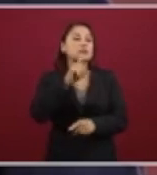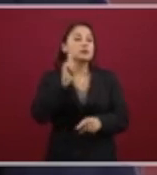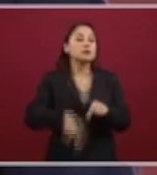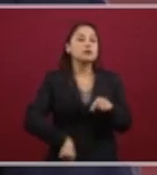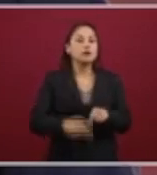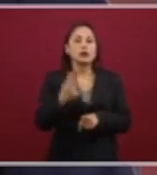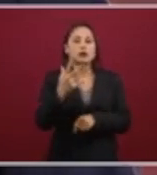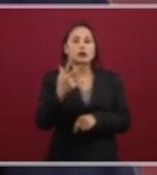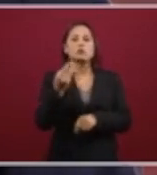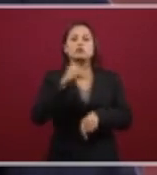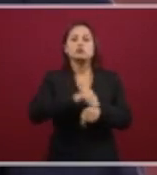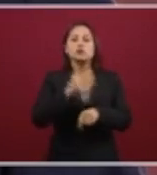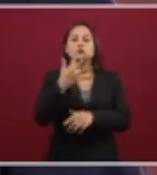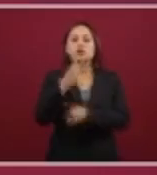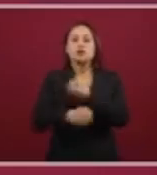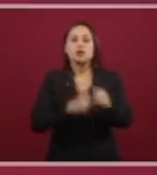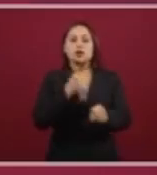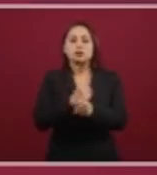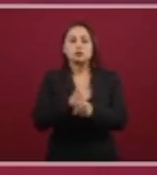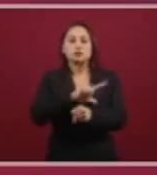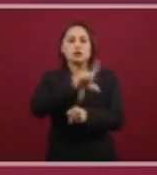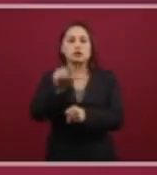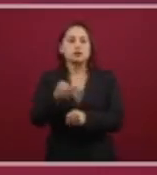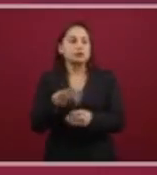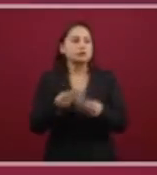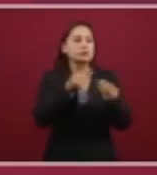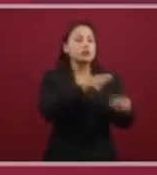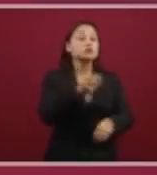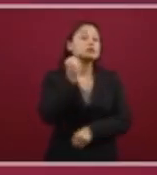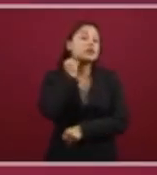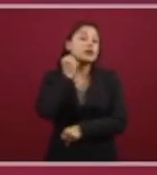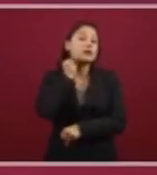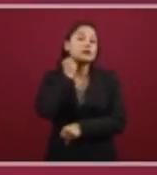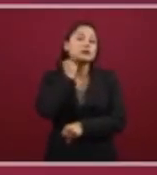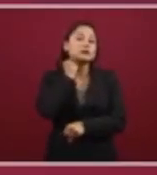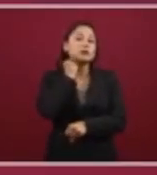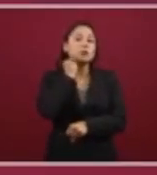desaparecieron al tiempo. Dijimos, no.